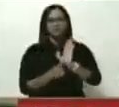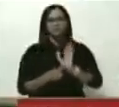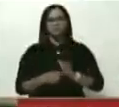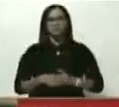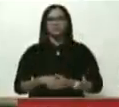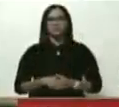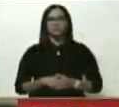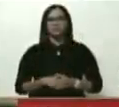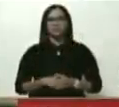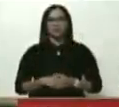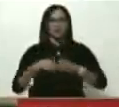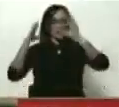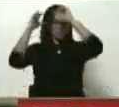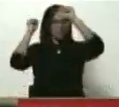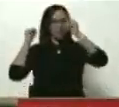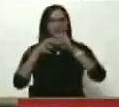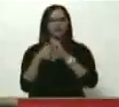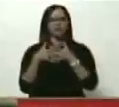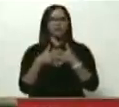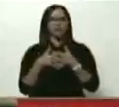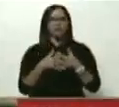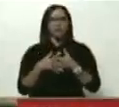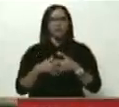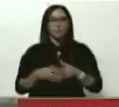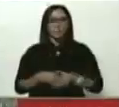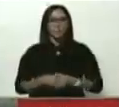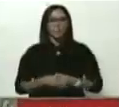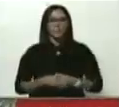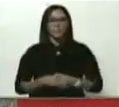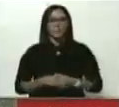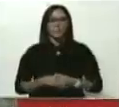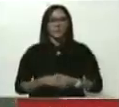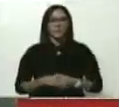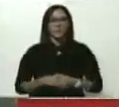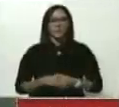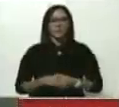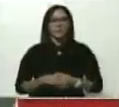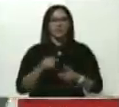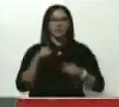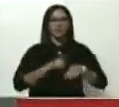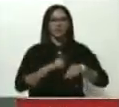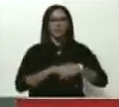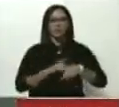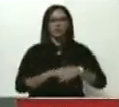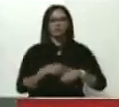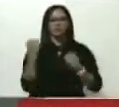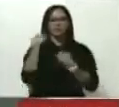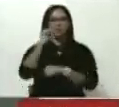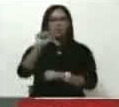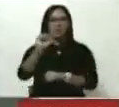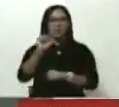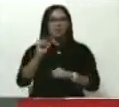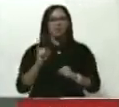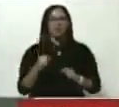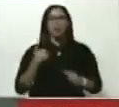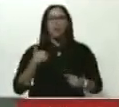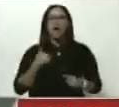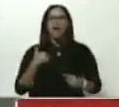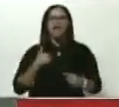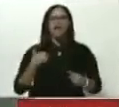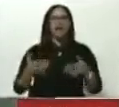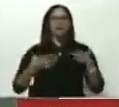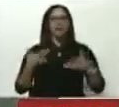Fíjate, Embajada de Estados Unidos. Los Estados Unidos, esto fue temprano, rechazan categóricamente cualquier